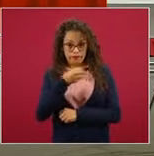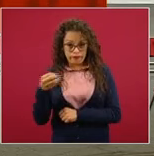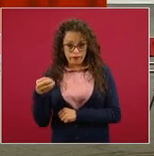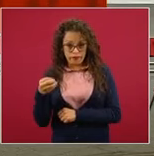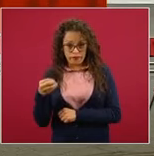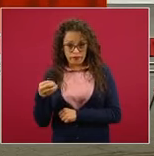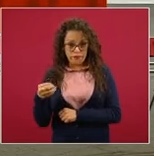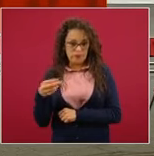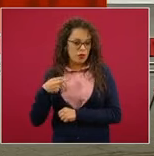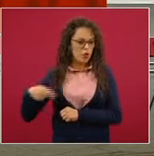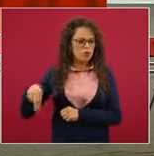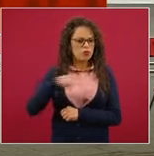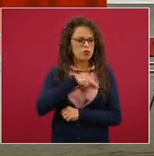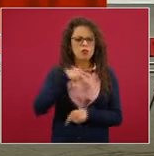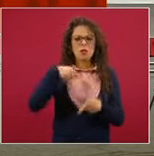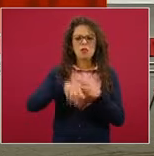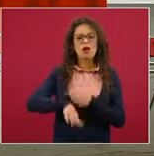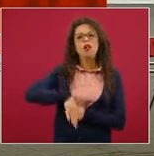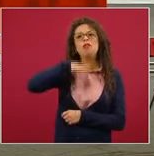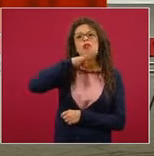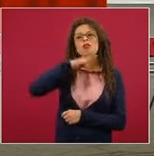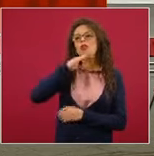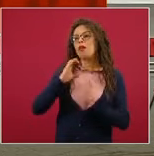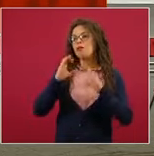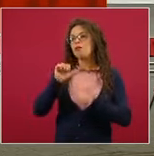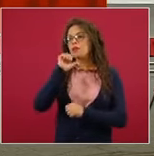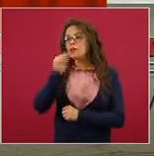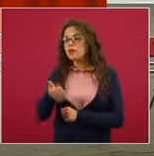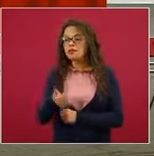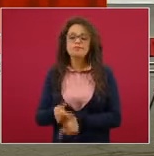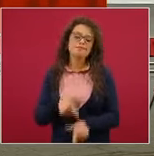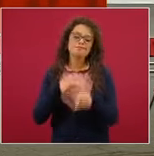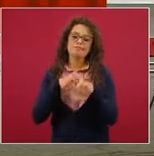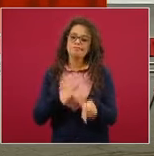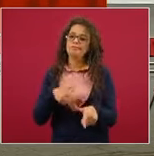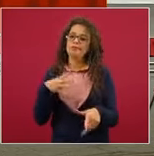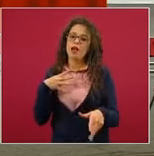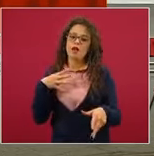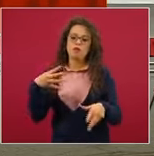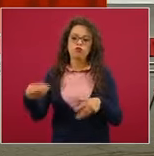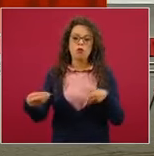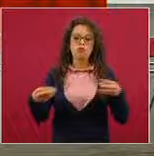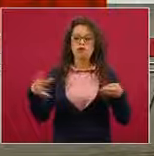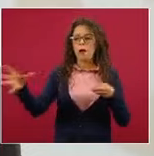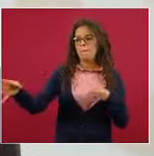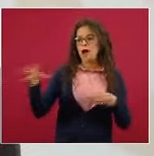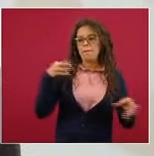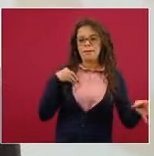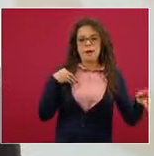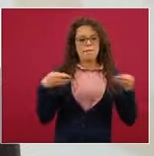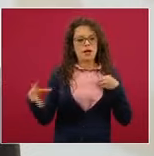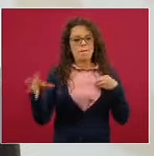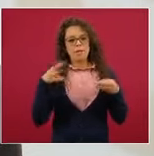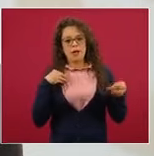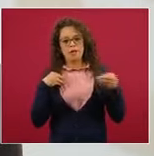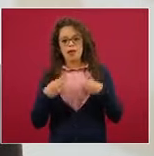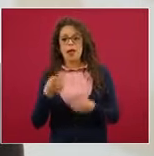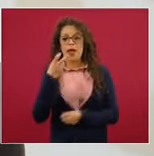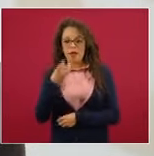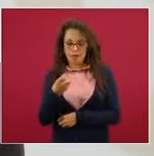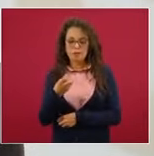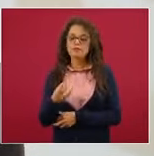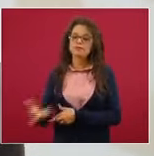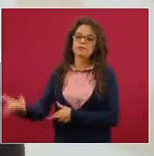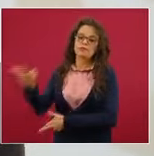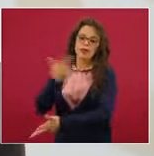a descuidar, la transmisión va a continuar y va a continuar y en su momento se va a incrementar generando un rebrote, porque